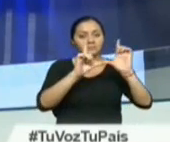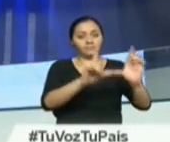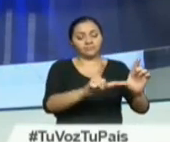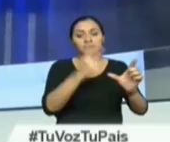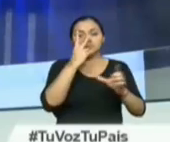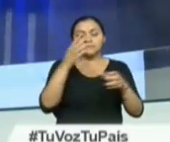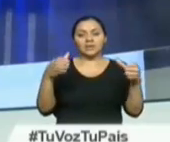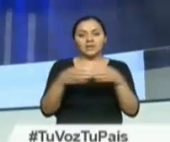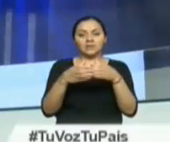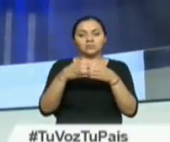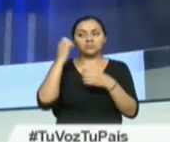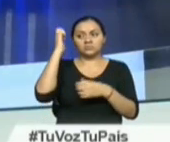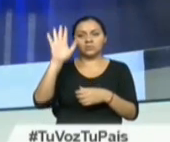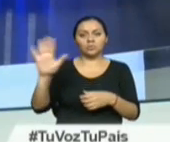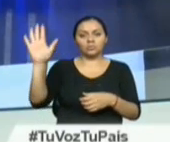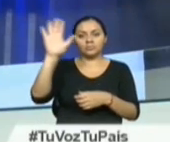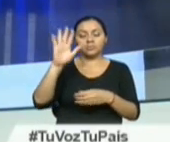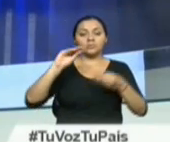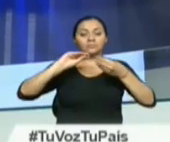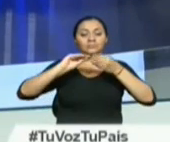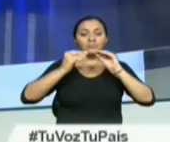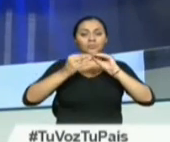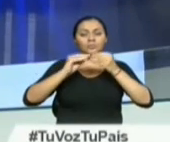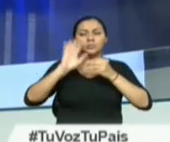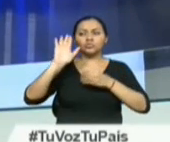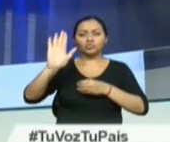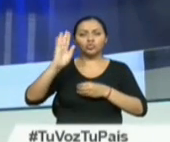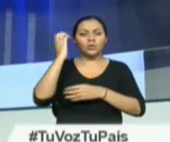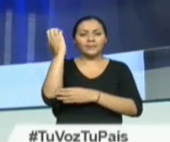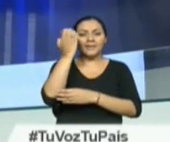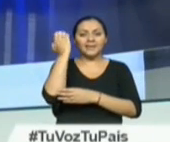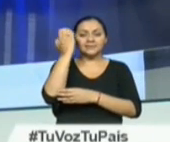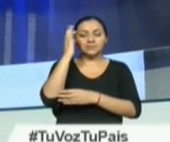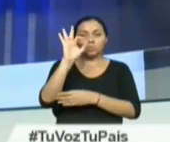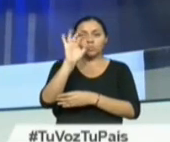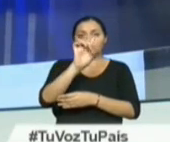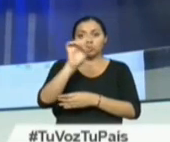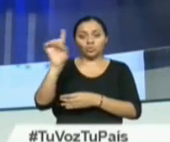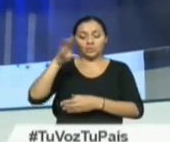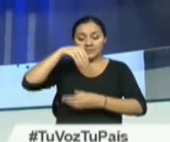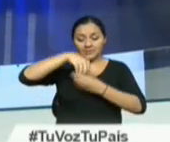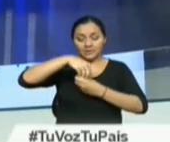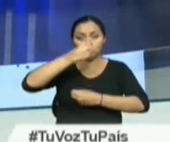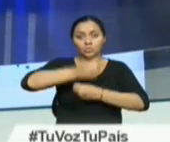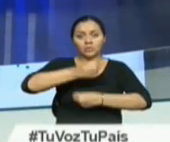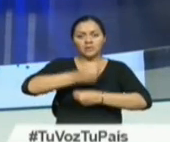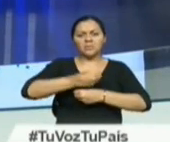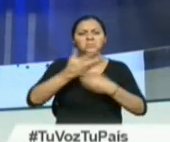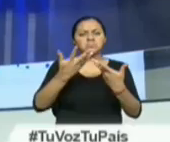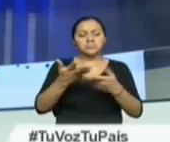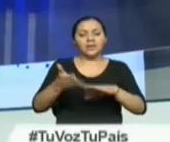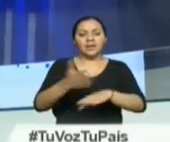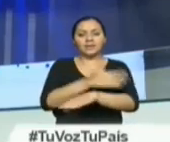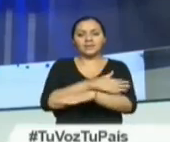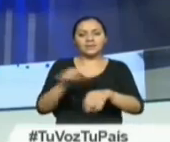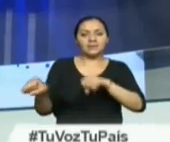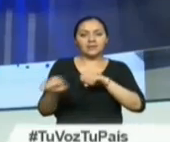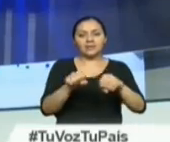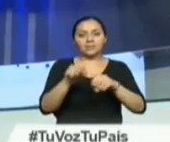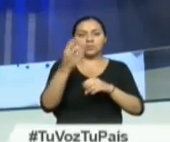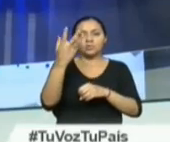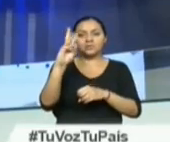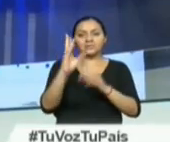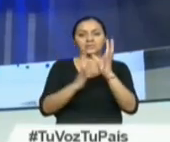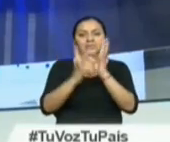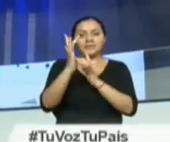de la Asociación Europea de Números de Emergencia se entregó por el trabajo que realizó la institución en el terremoto del 16 de